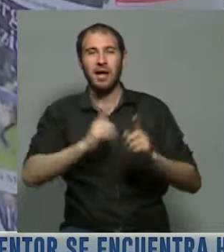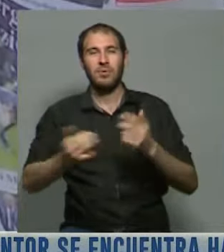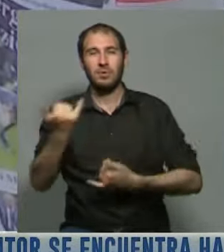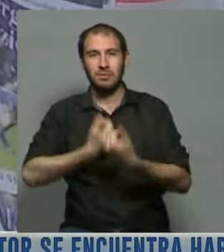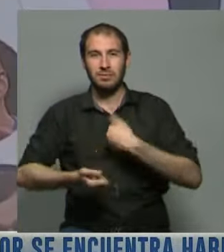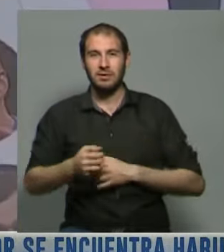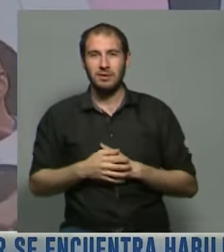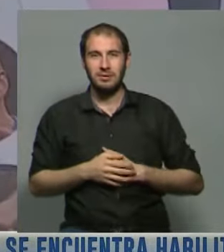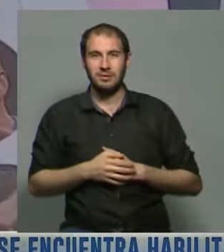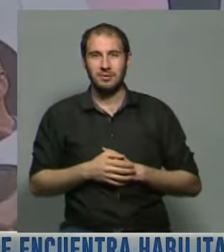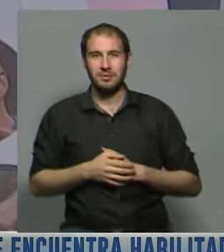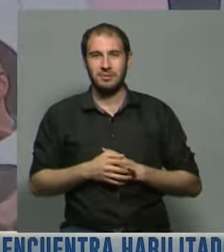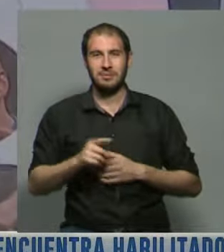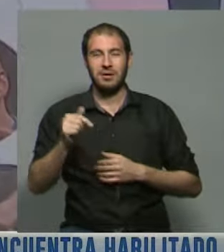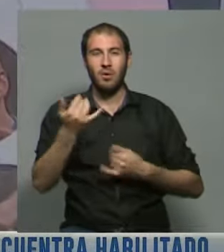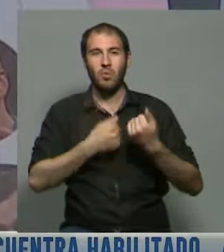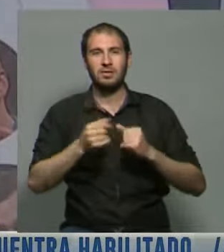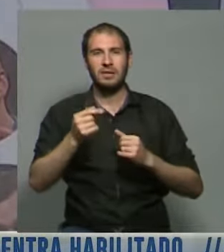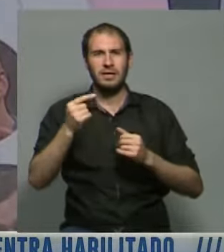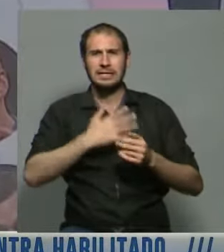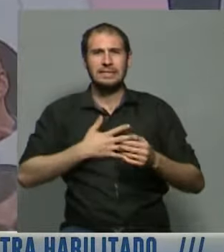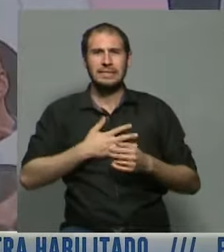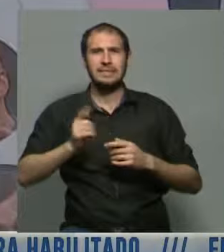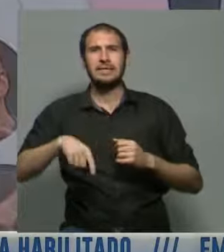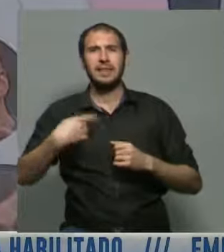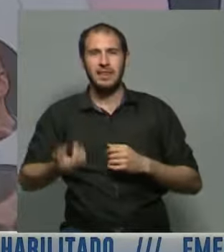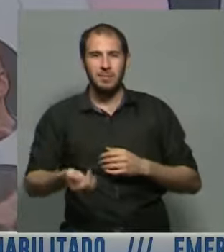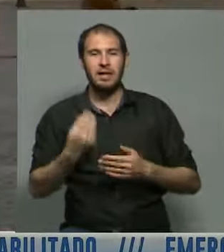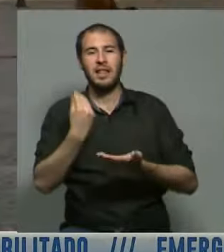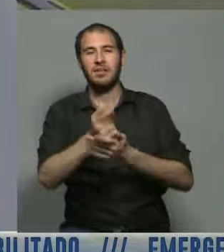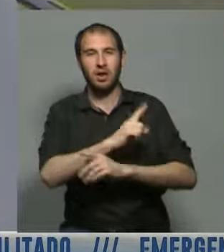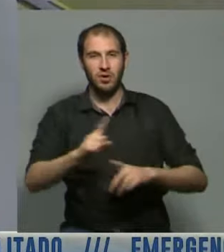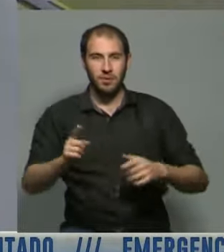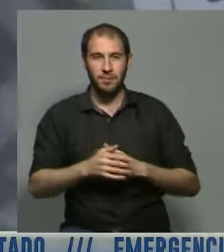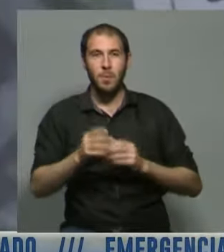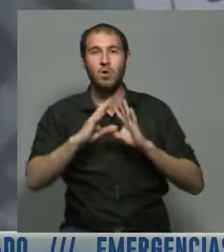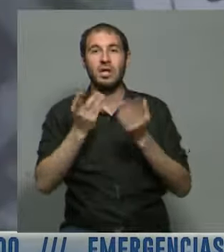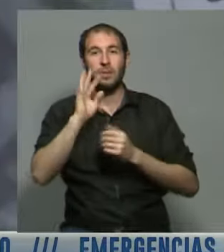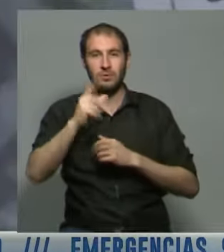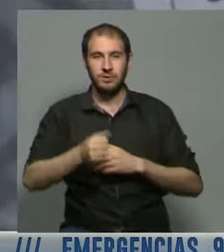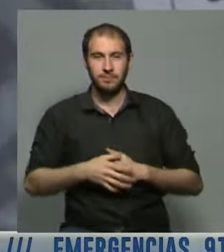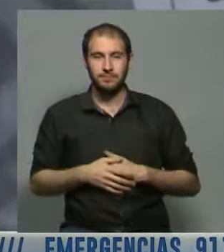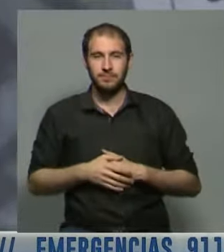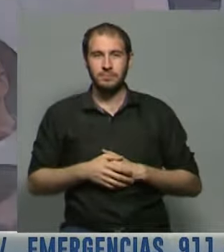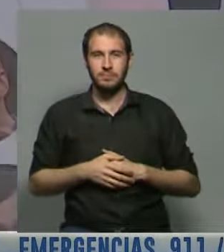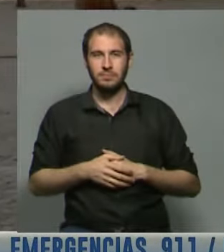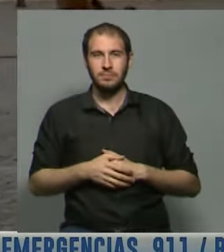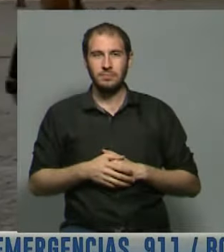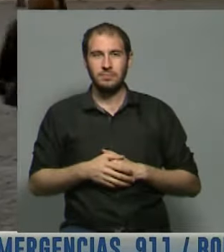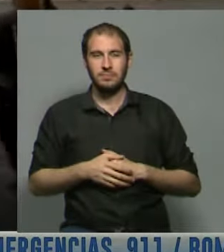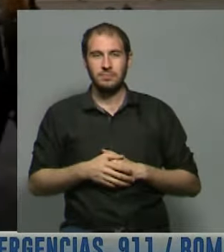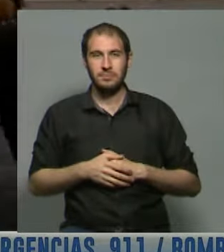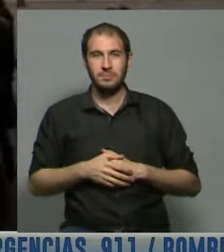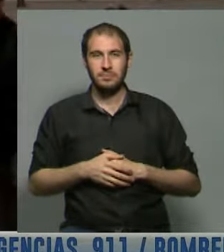a italianos que contaban cuáles son sus sensaciones luego de no clasificarse al Mundial de Rusia. El tren se marcha y